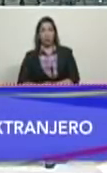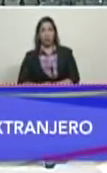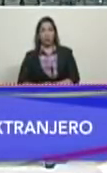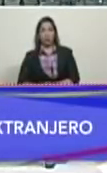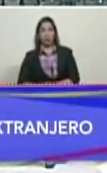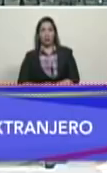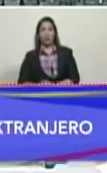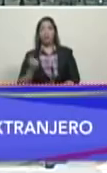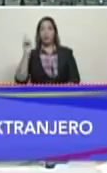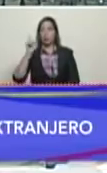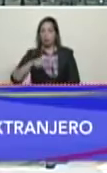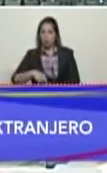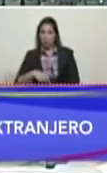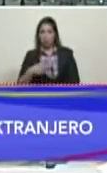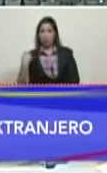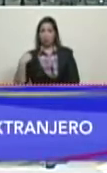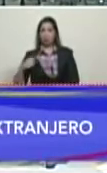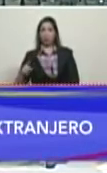también tenemos